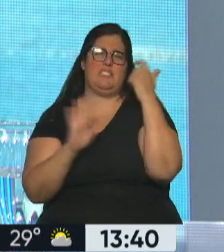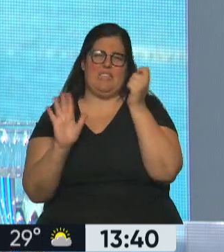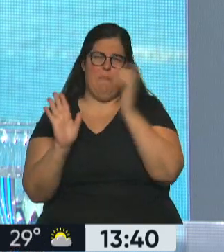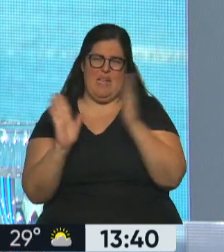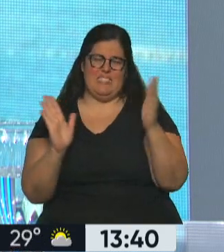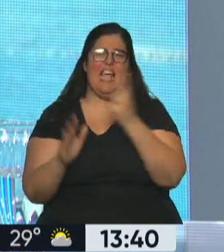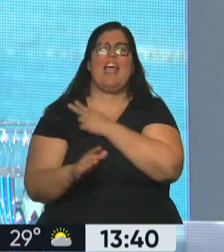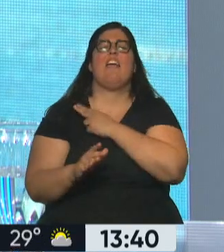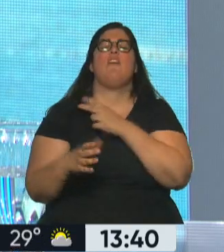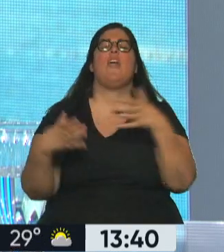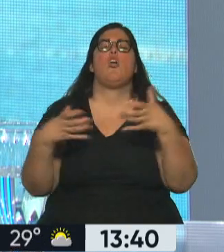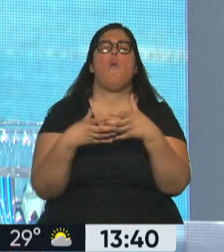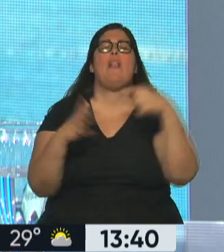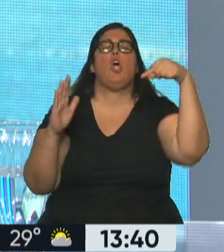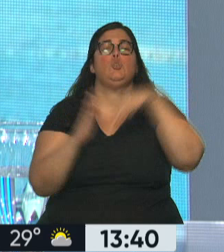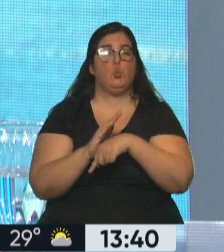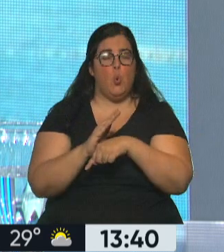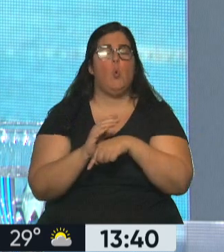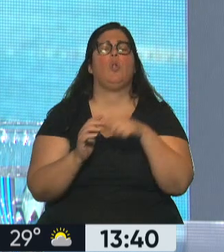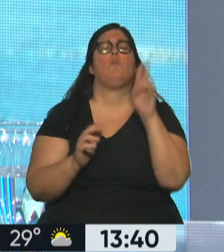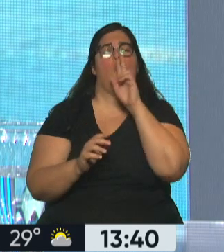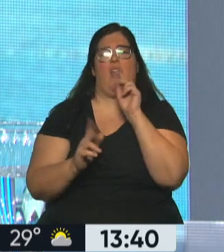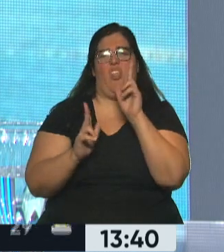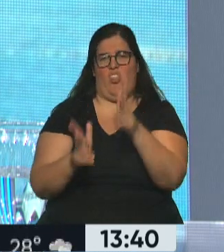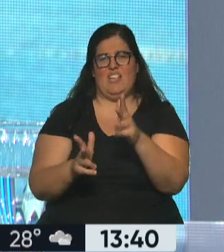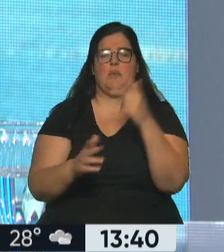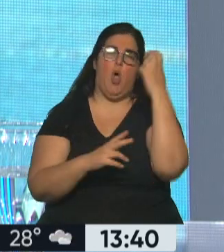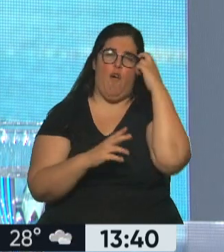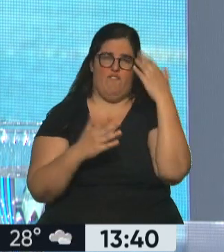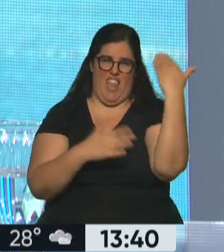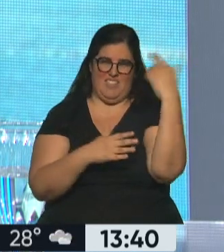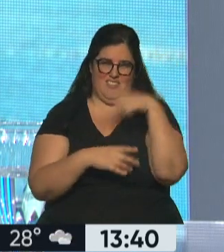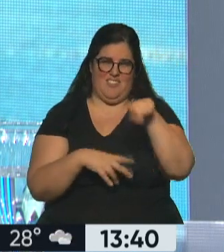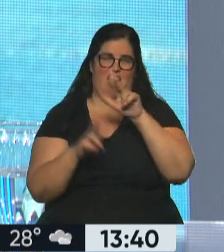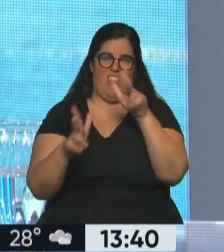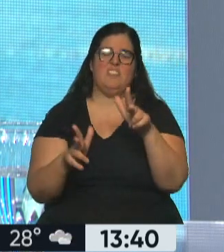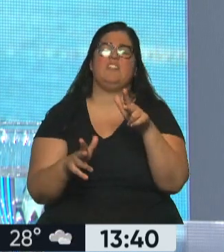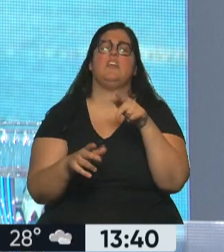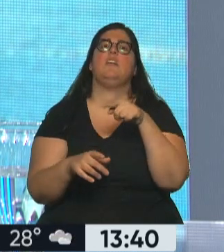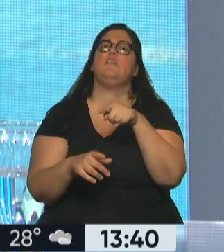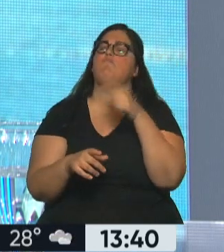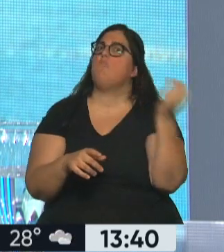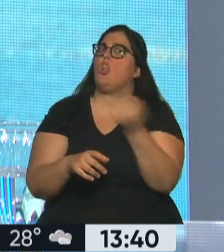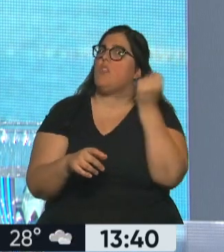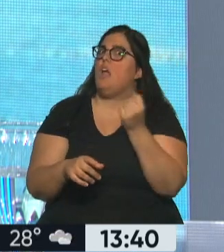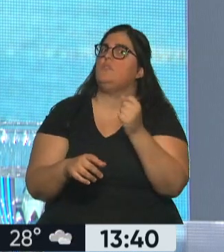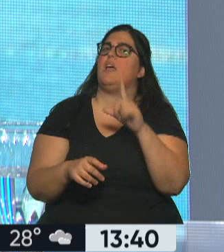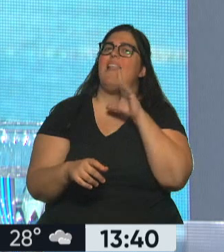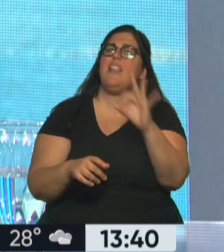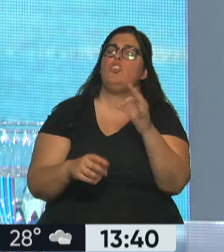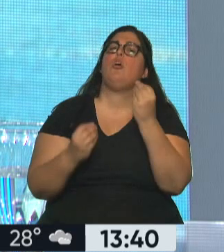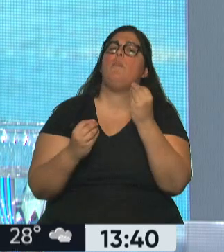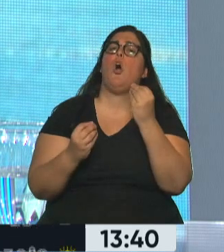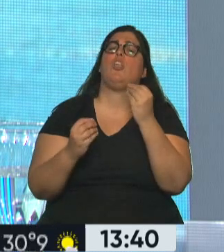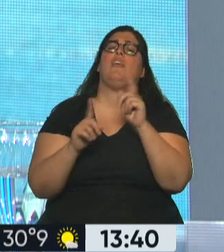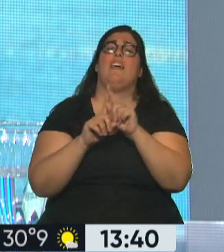Sur, Laura Richardson, comentó en una conferencia la importancia del litio en el triángulo